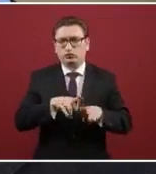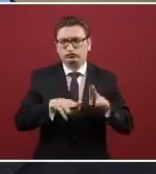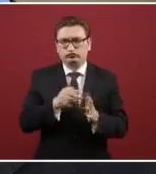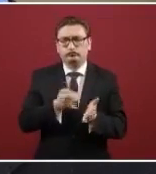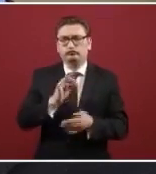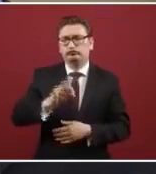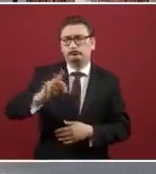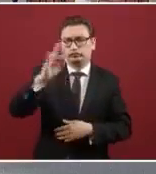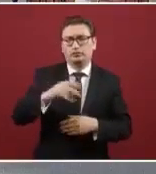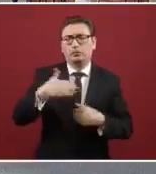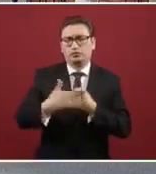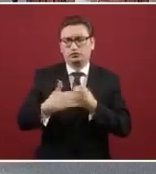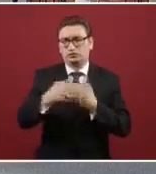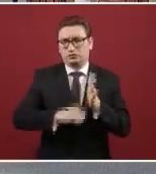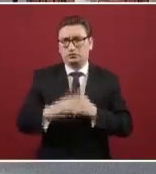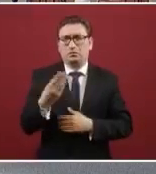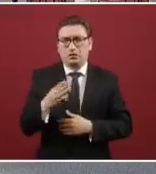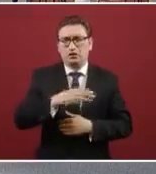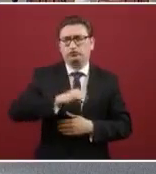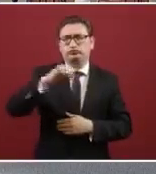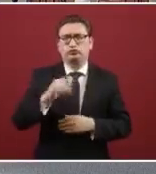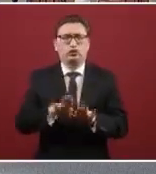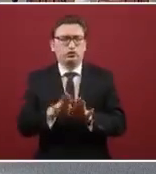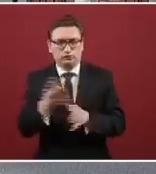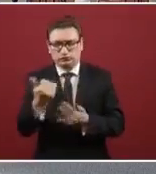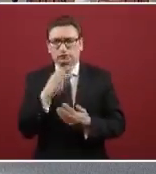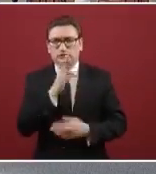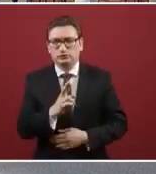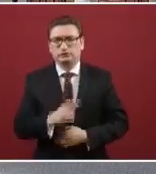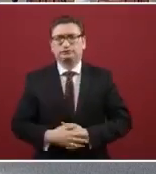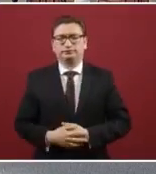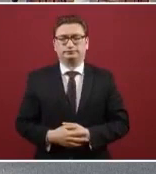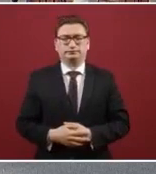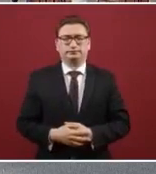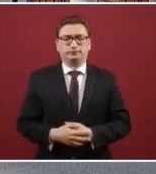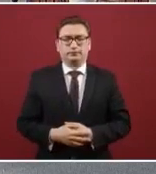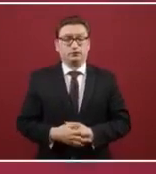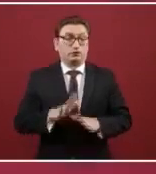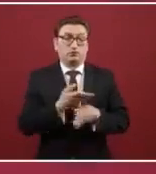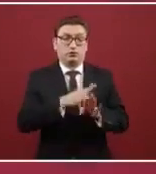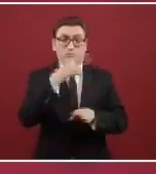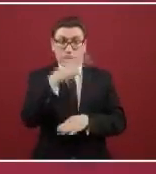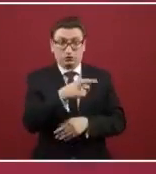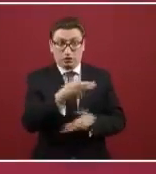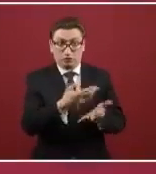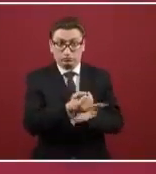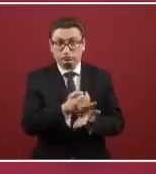interés que será el próximo mes de mayo? Es la primera pregunta, si me contesta, por favor. Respetuosos de lo que decida el Banco de